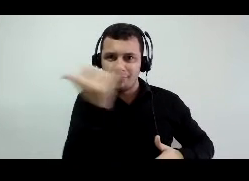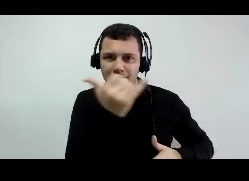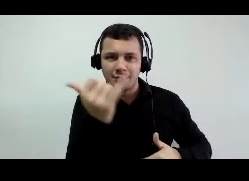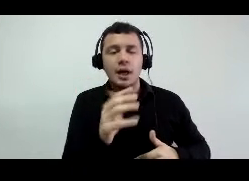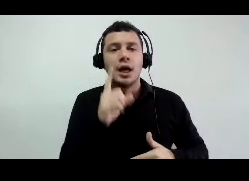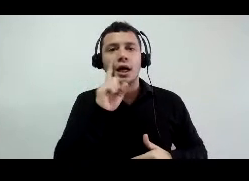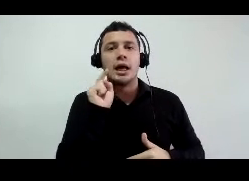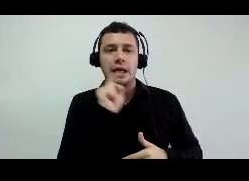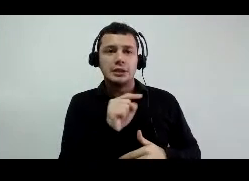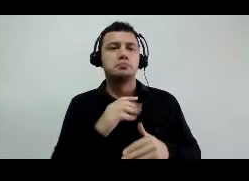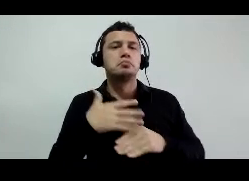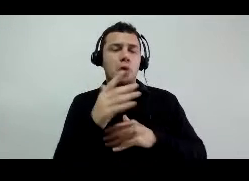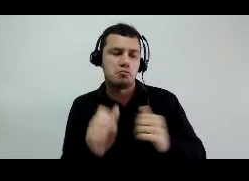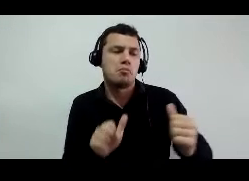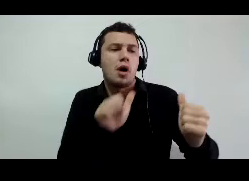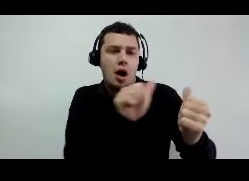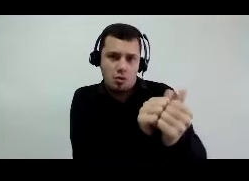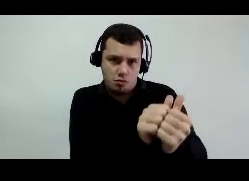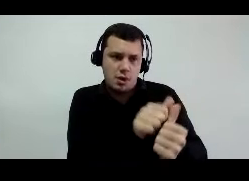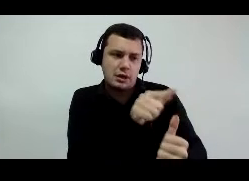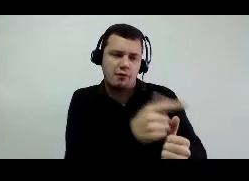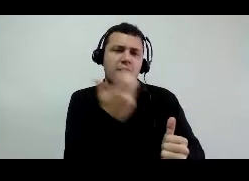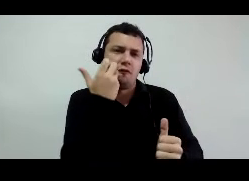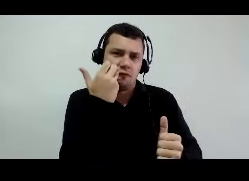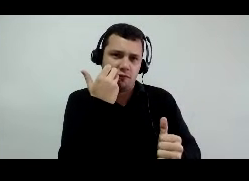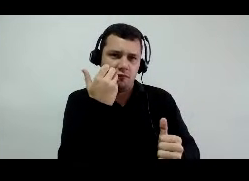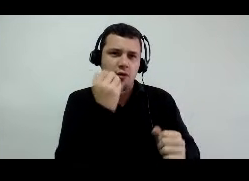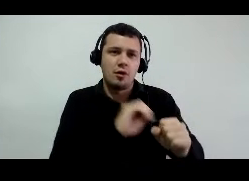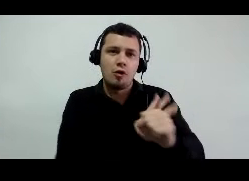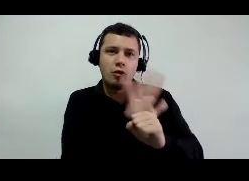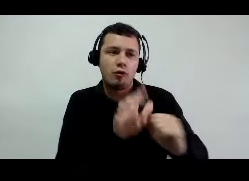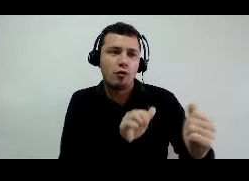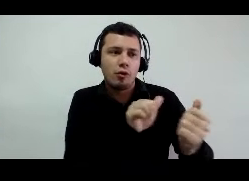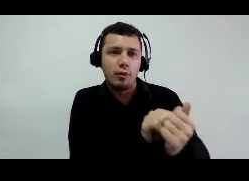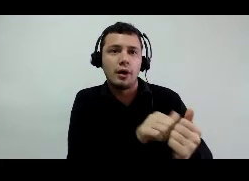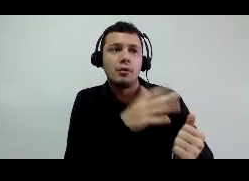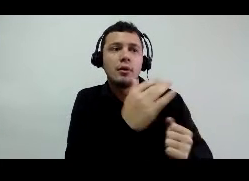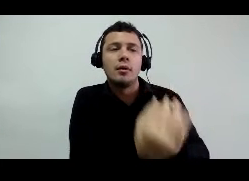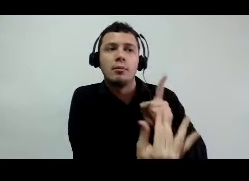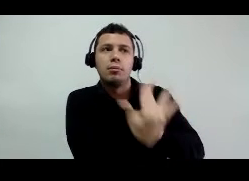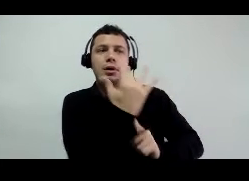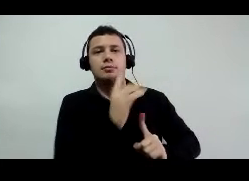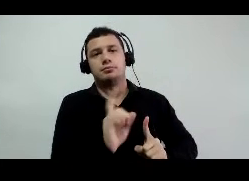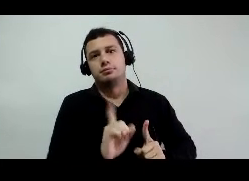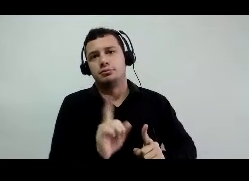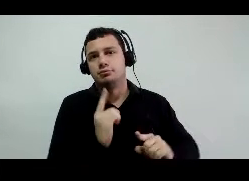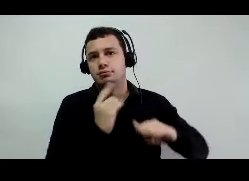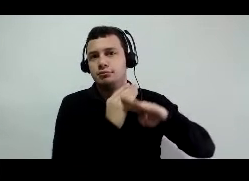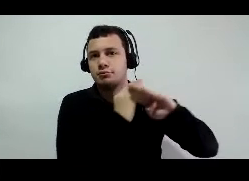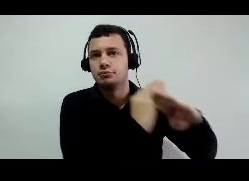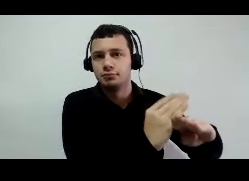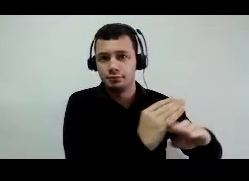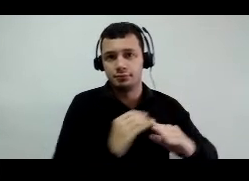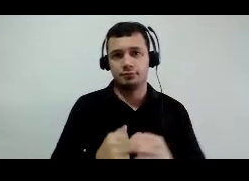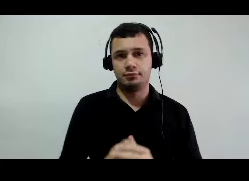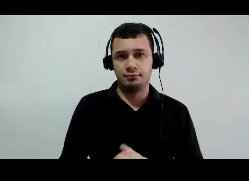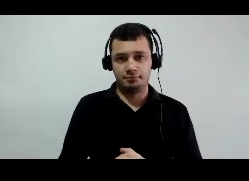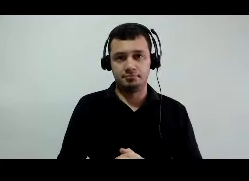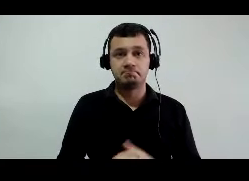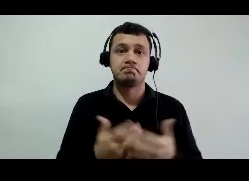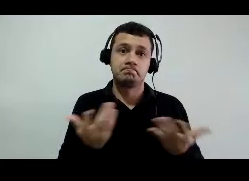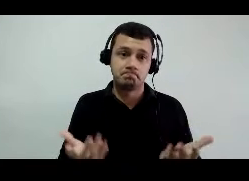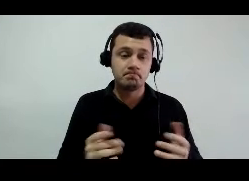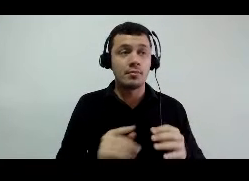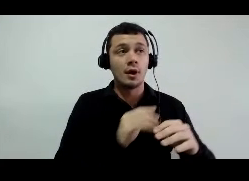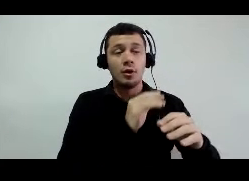no termine con algún tipo de afectación de la salud directamente. Además, las instituciones de